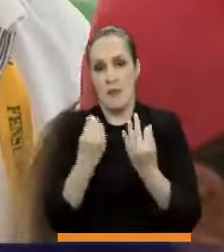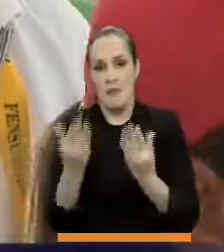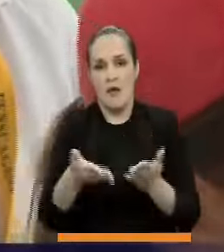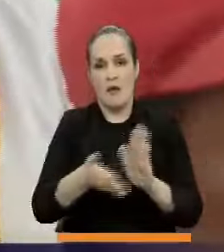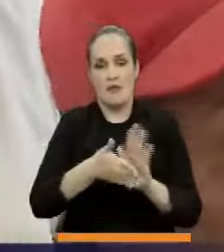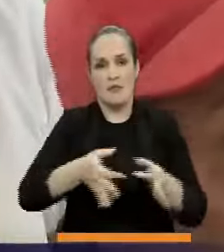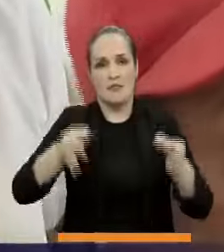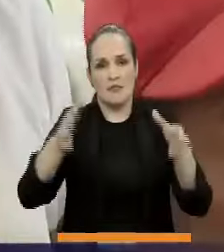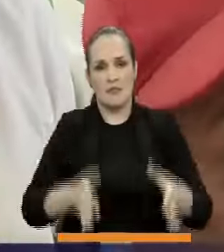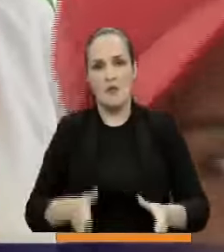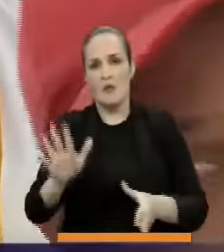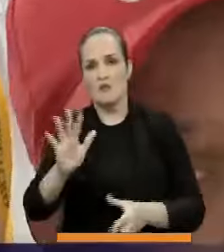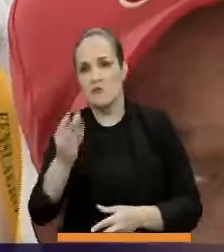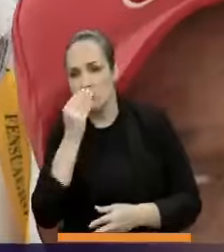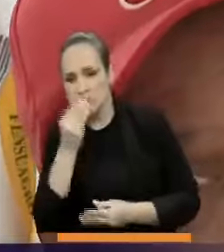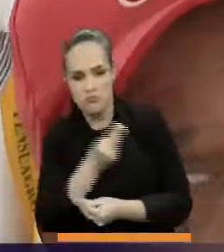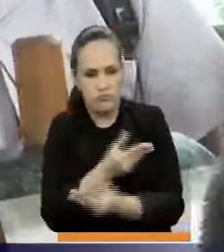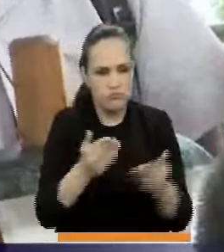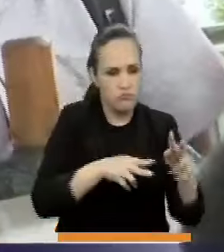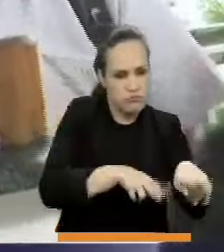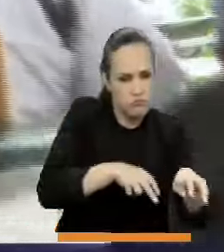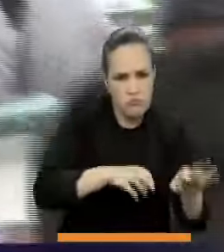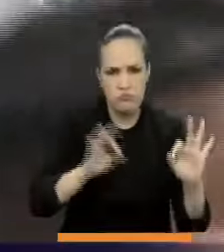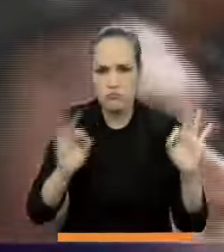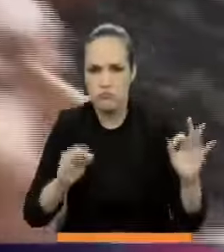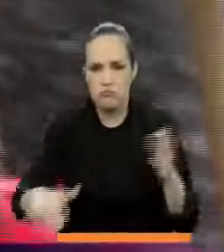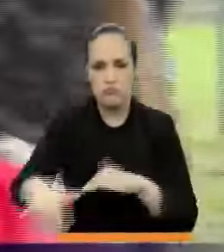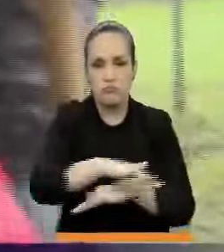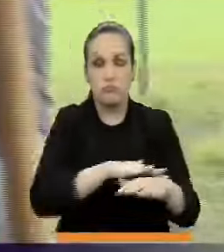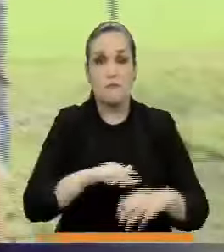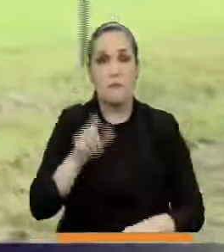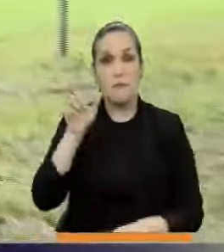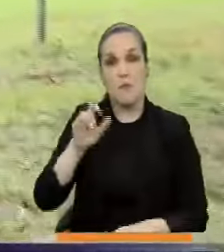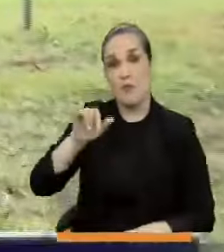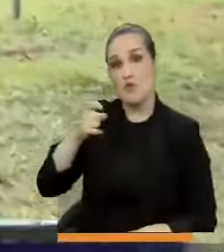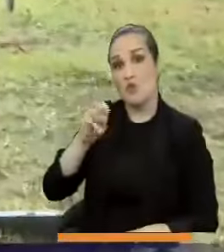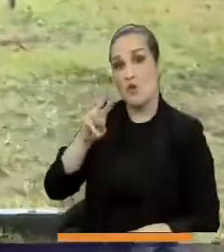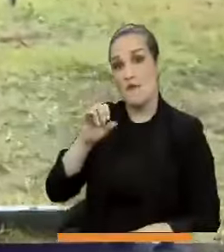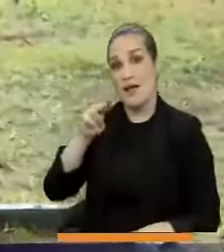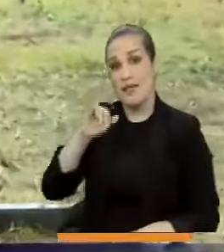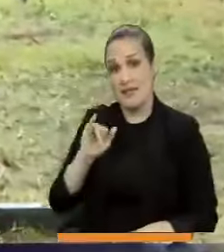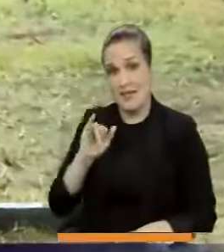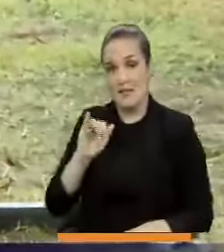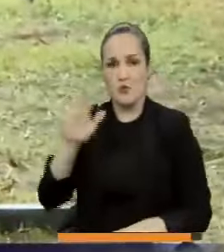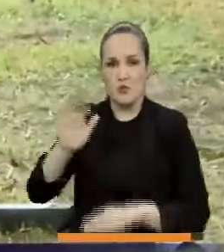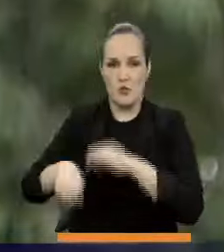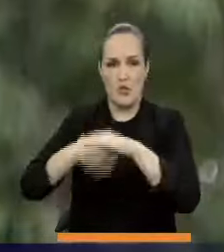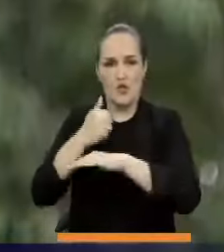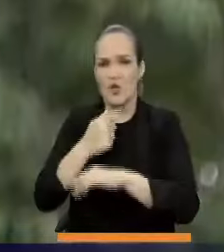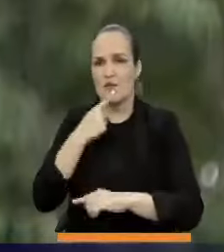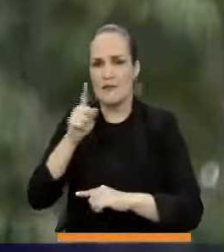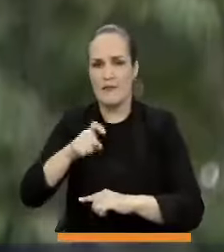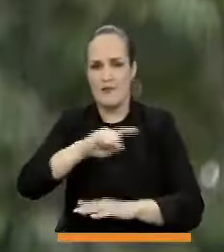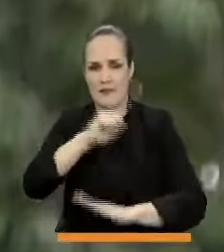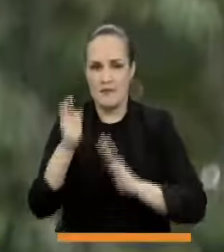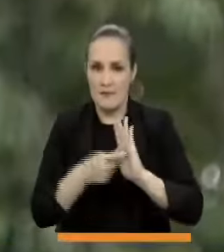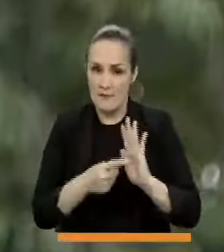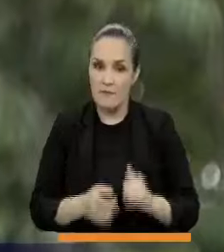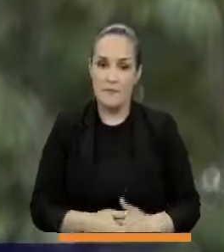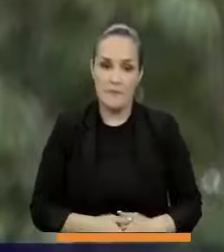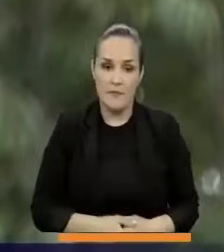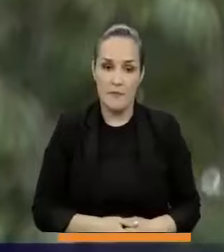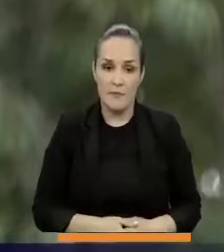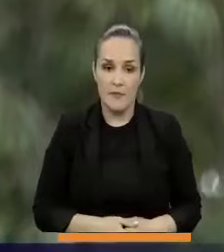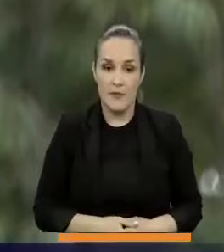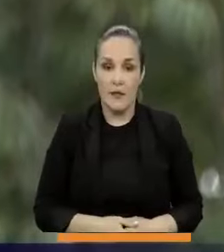seguridad alimentaria. Giovanni Yule, director de la entidad, resaltó que la restitución debe ser integral. Restablecer no solamente